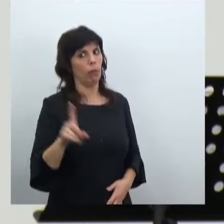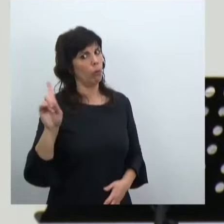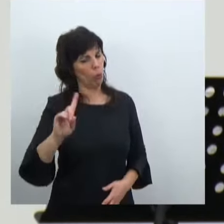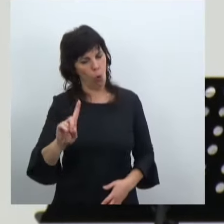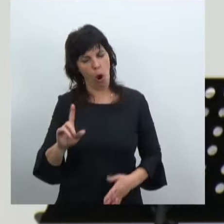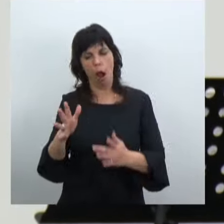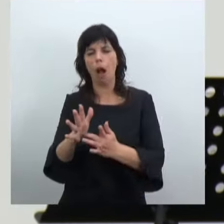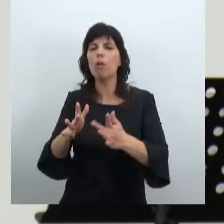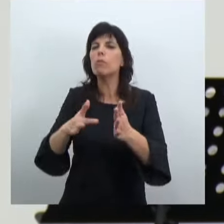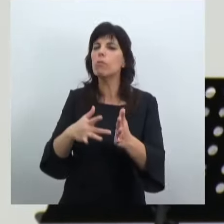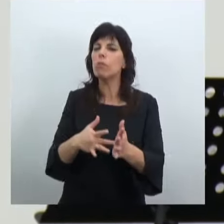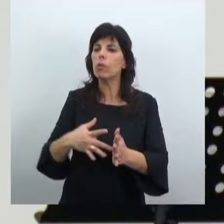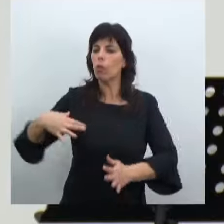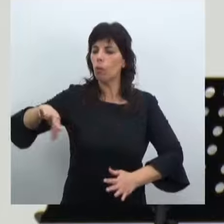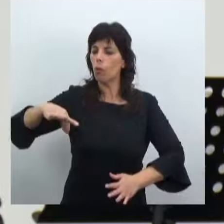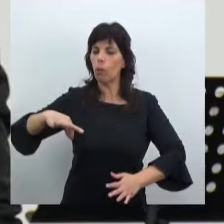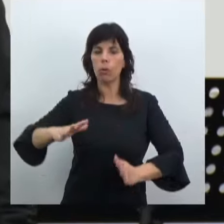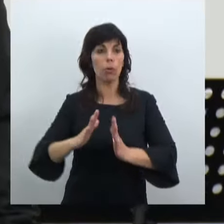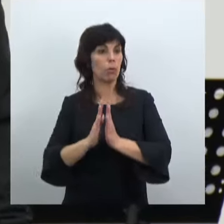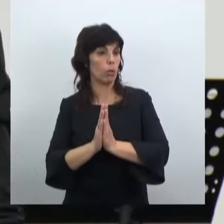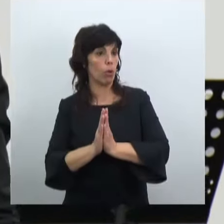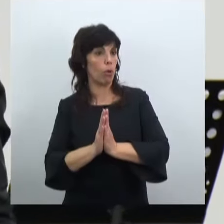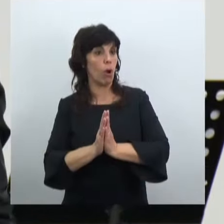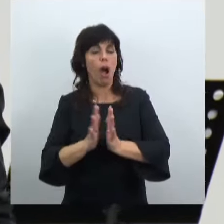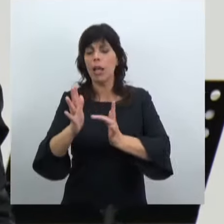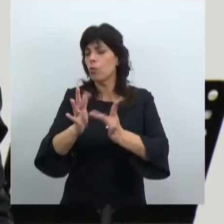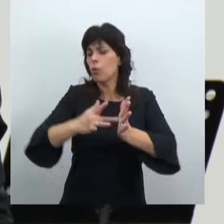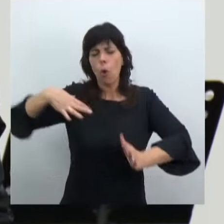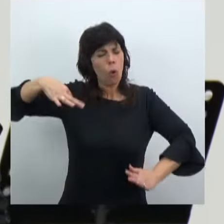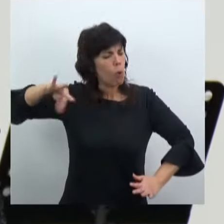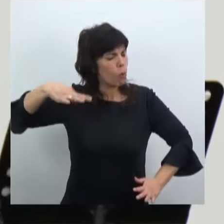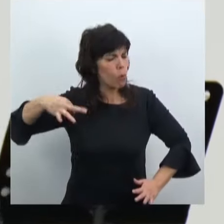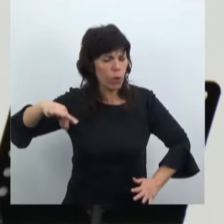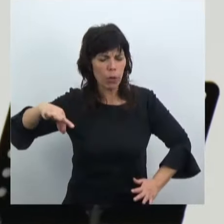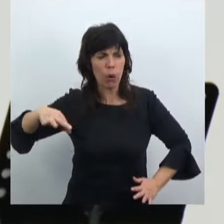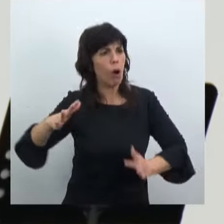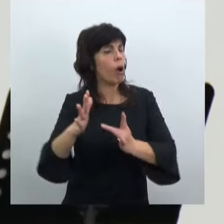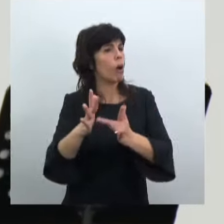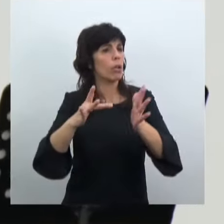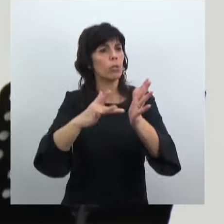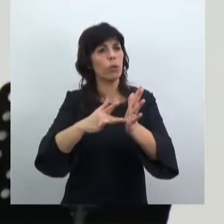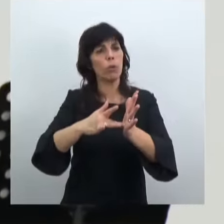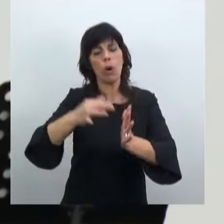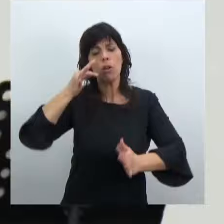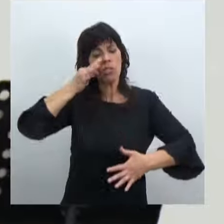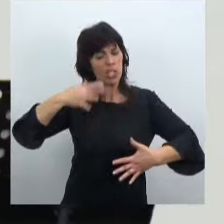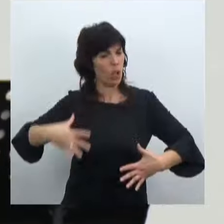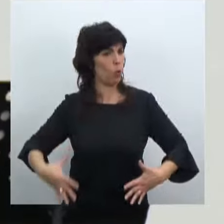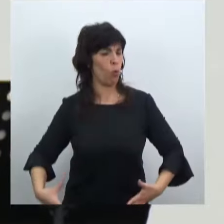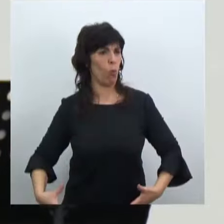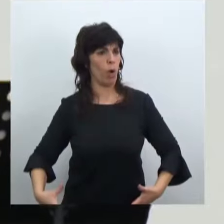Jesucristo es el único santo. Jesucristo es el único. Jesucristo es el único ser humano